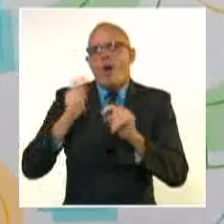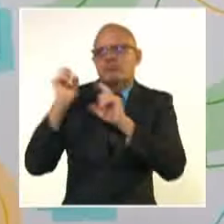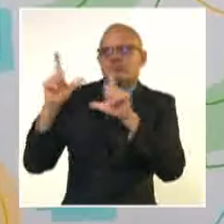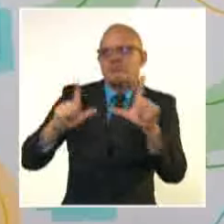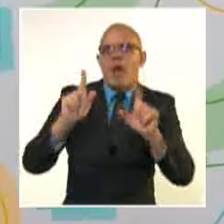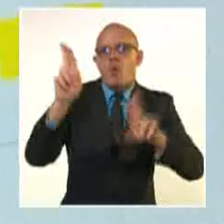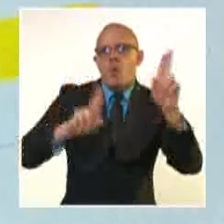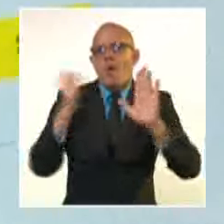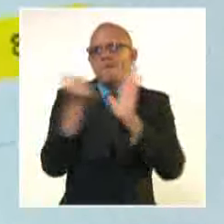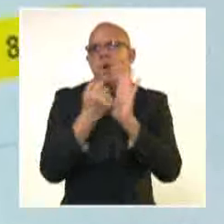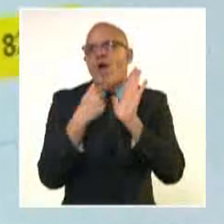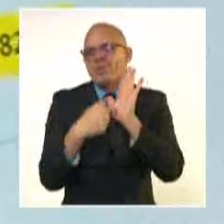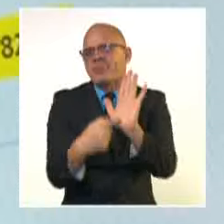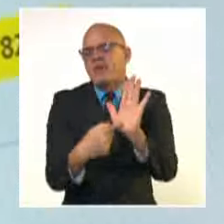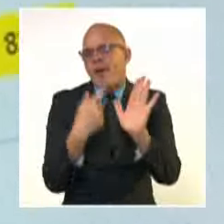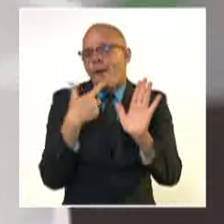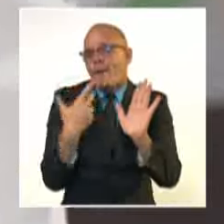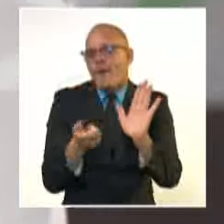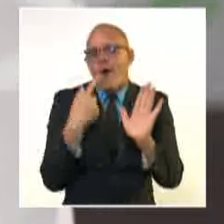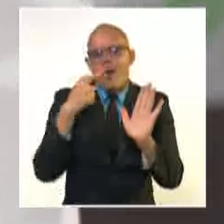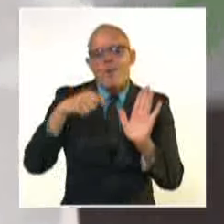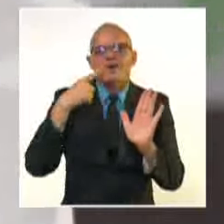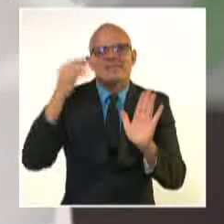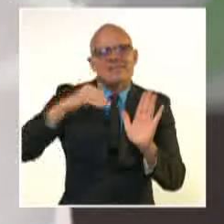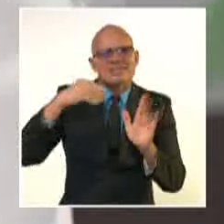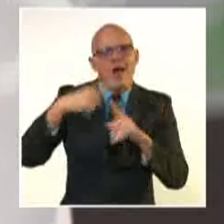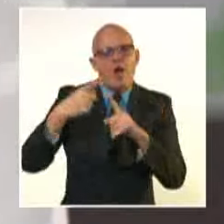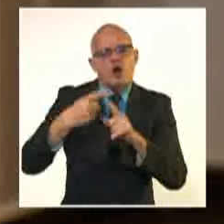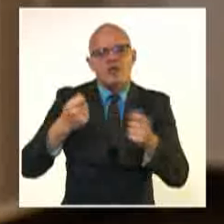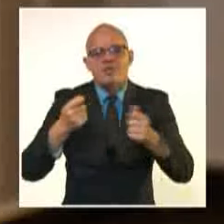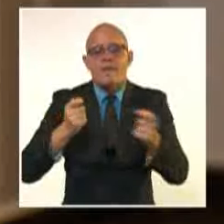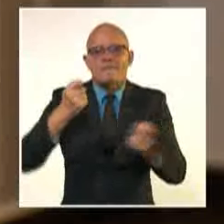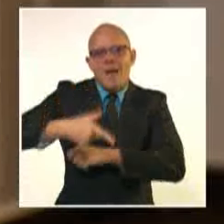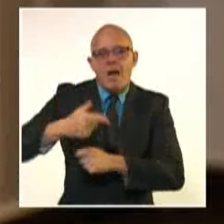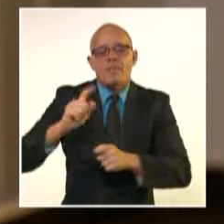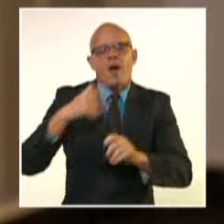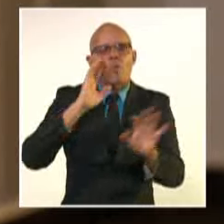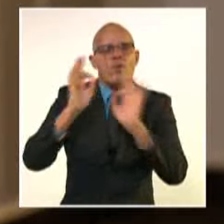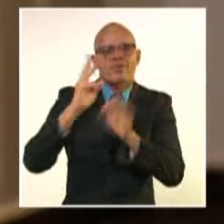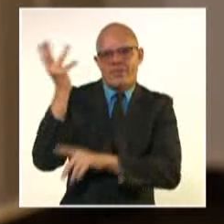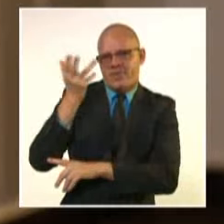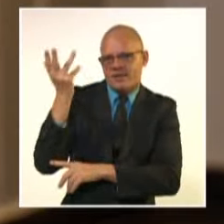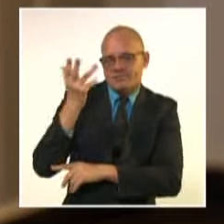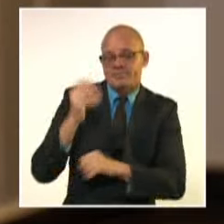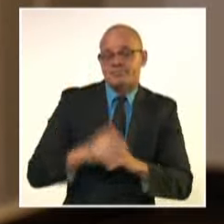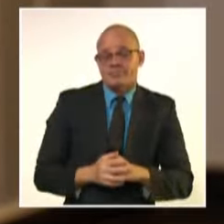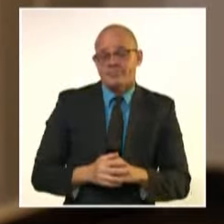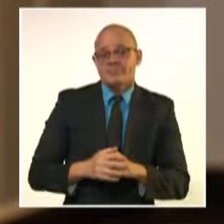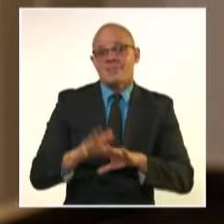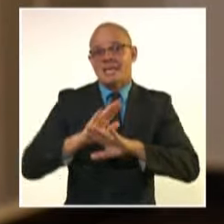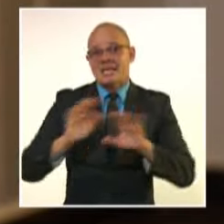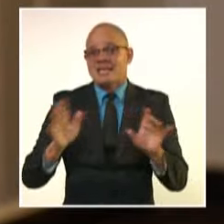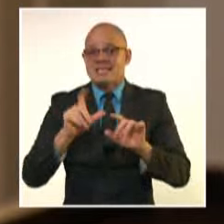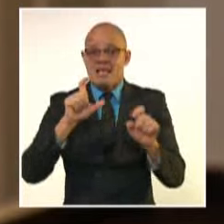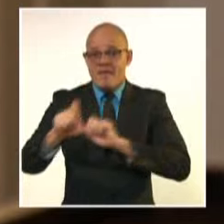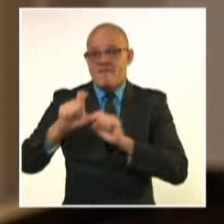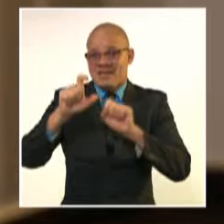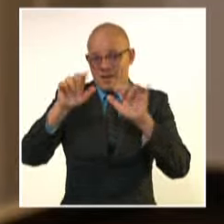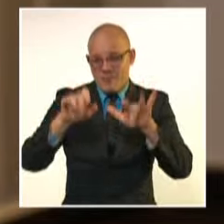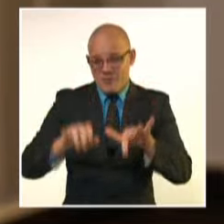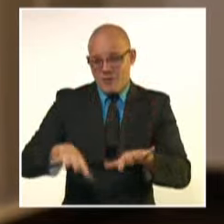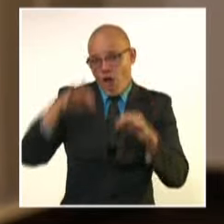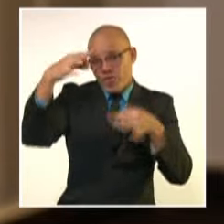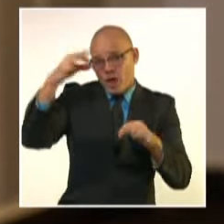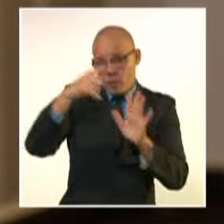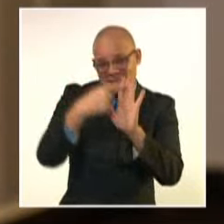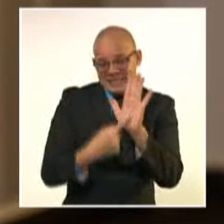presenta avances en materia de adaptación y financiamiento climático. Sin embargo, el documento final no incluyó una referencia